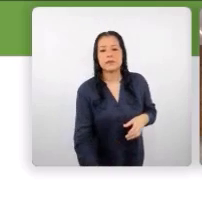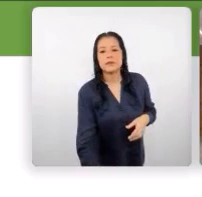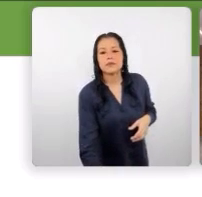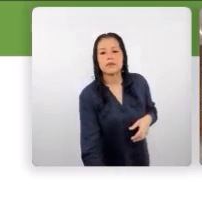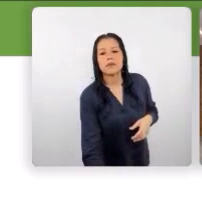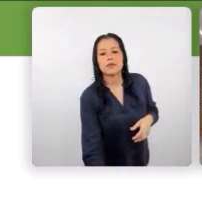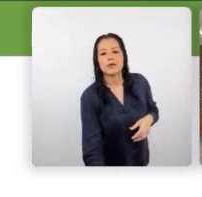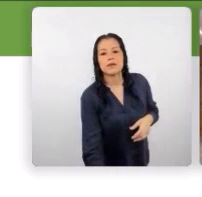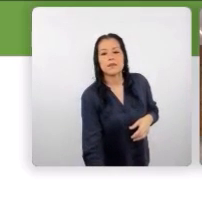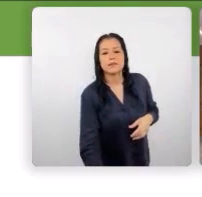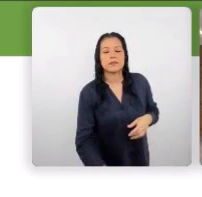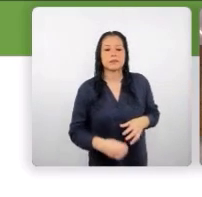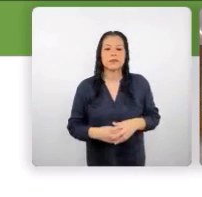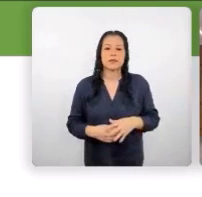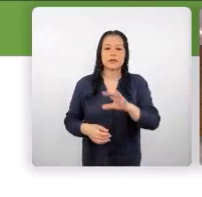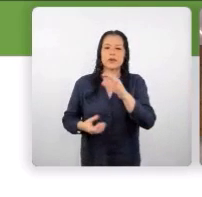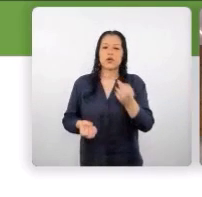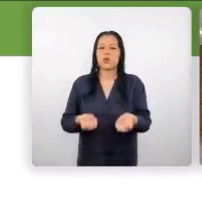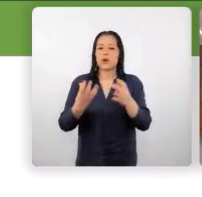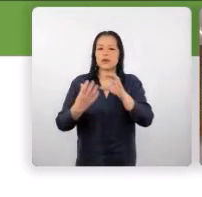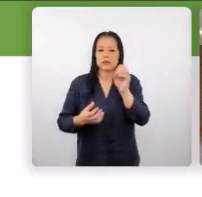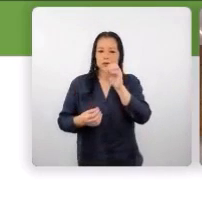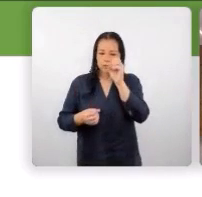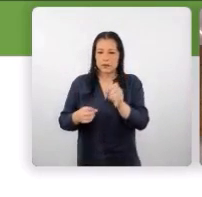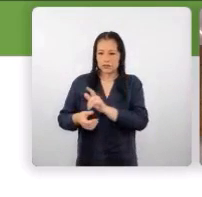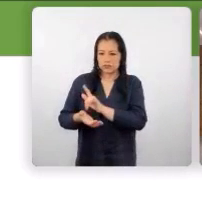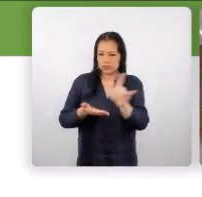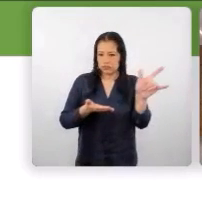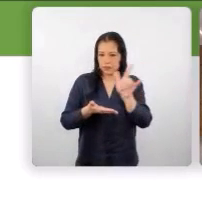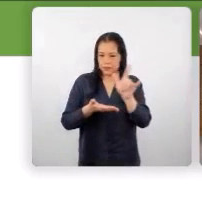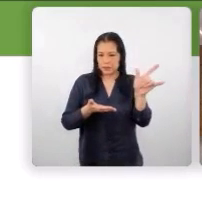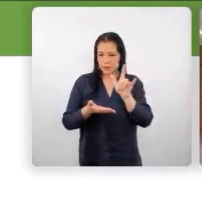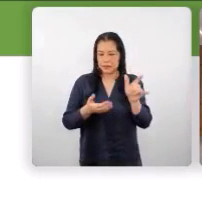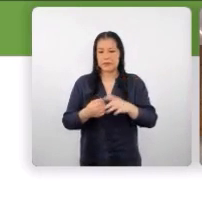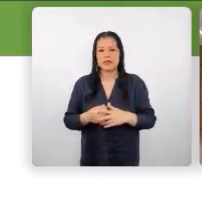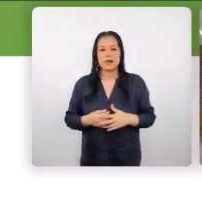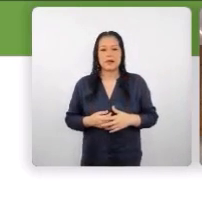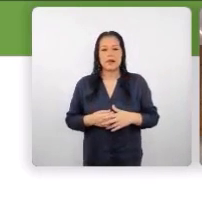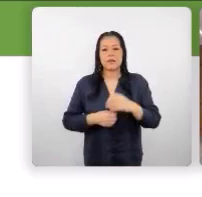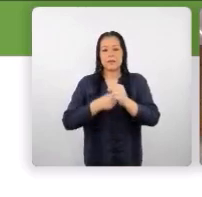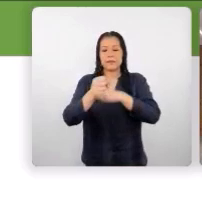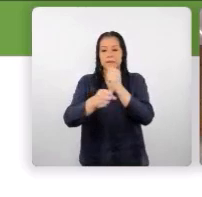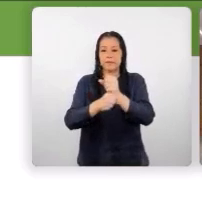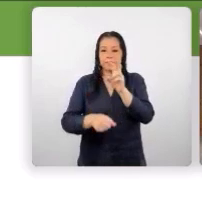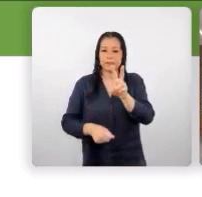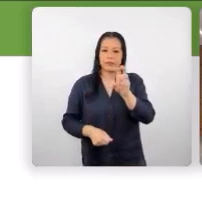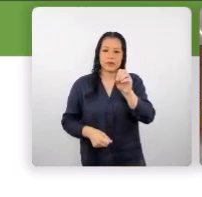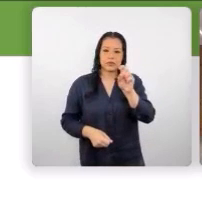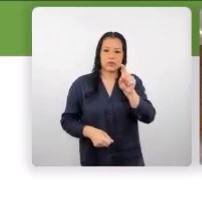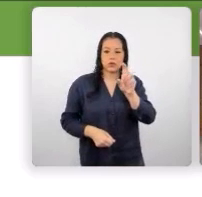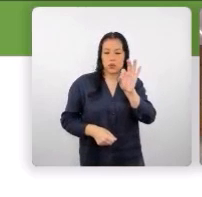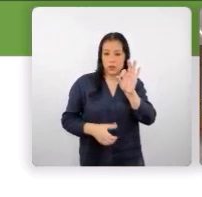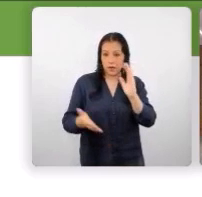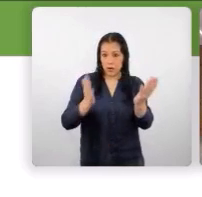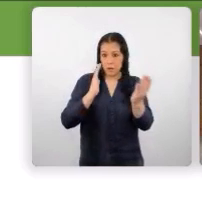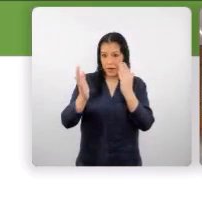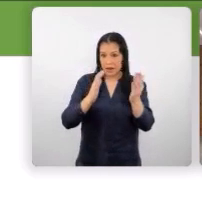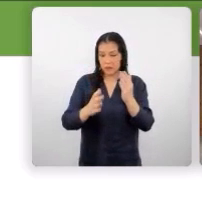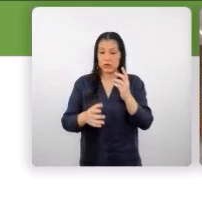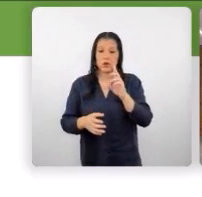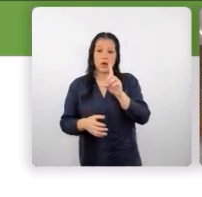salidas. En términos porcentuales, si el 2019 con el 2020 es bastante